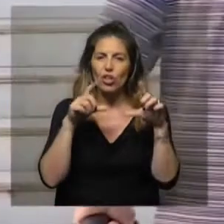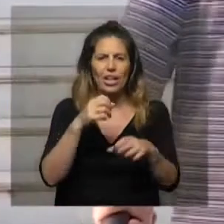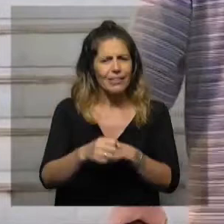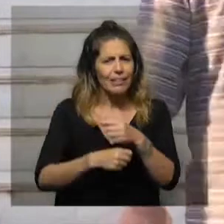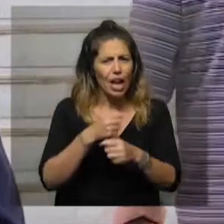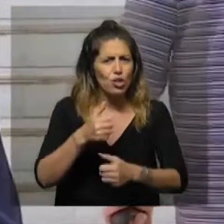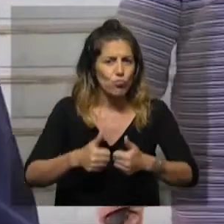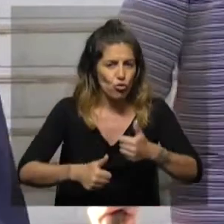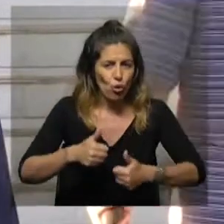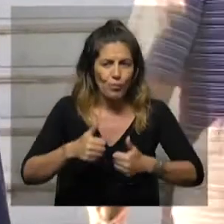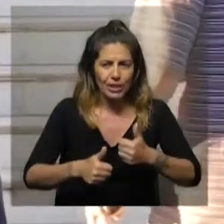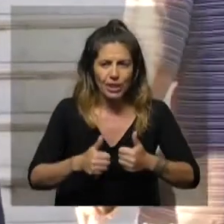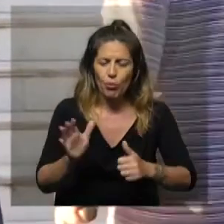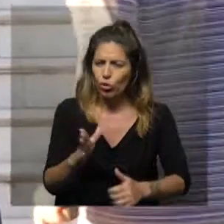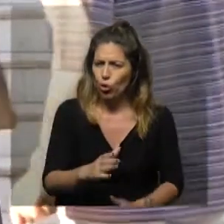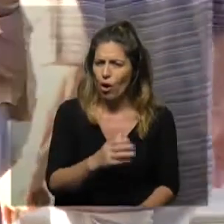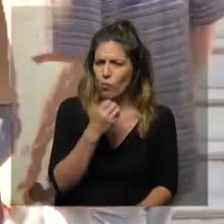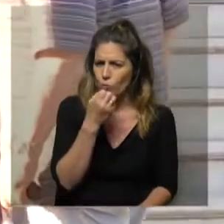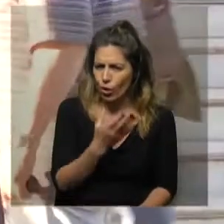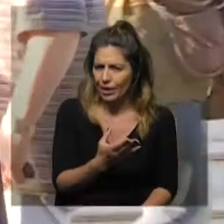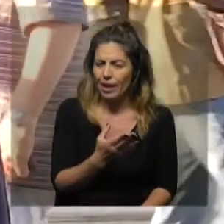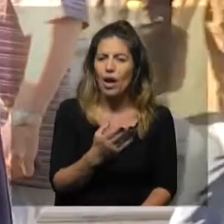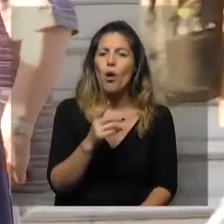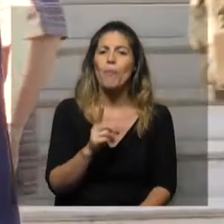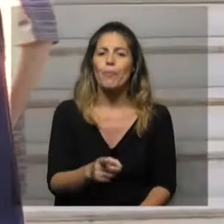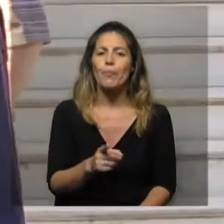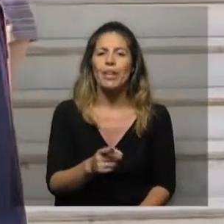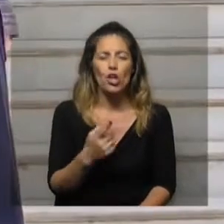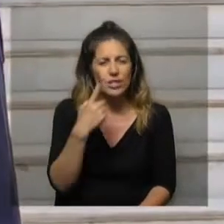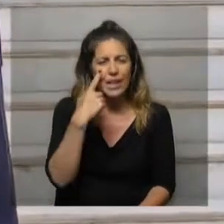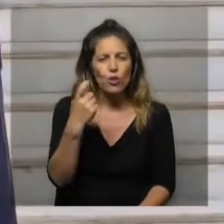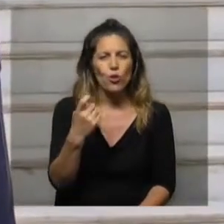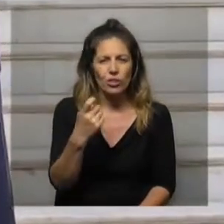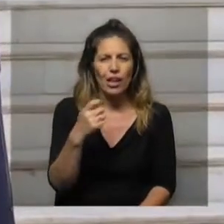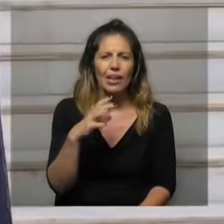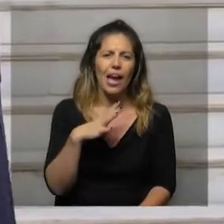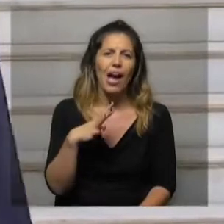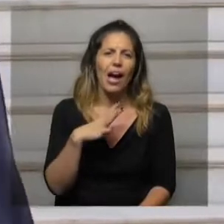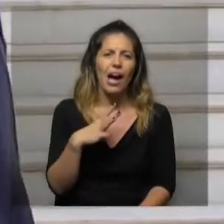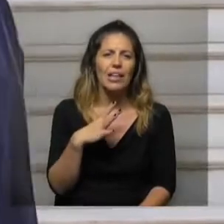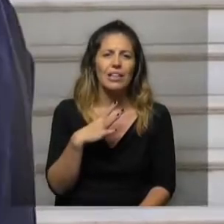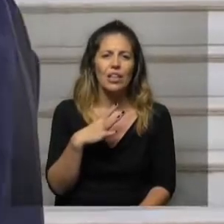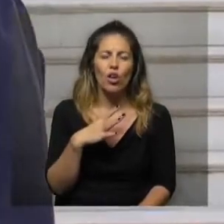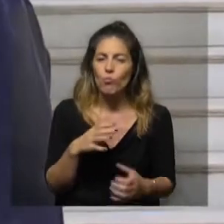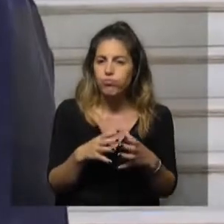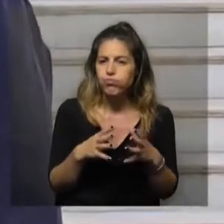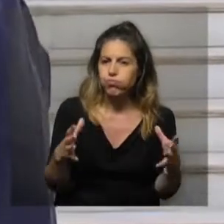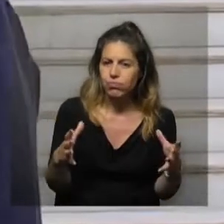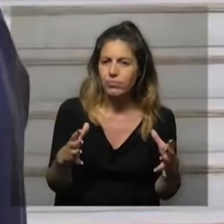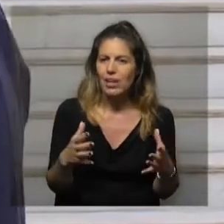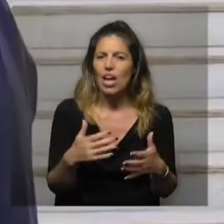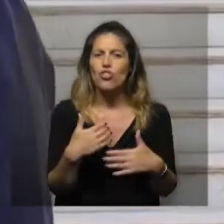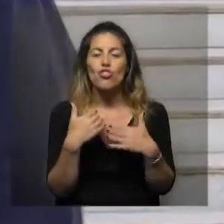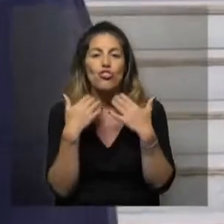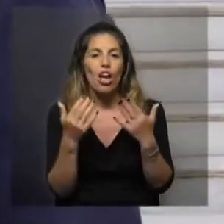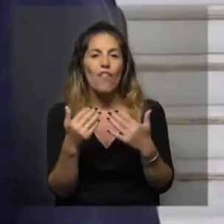competitivo entonces son todas muy buenas Este pero se nota que hay este hay como un gran tamaño no sabemos